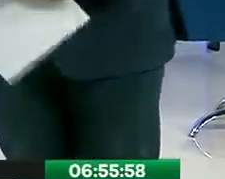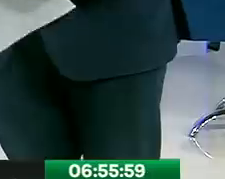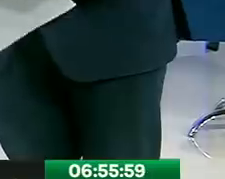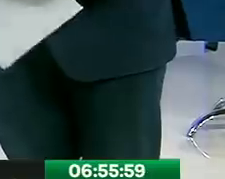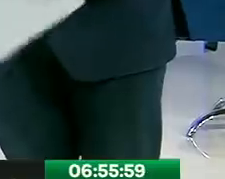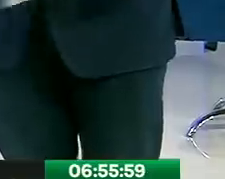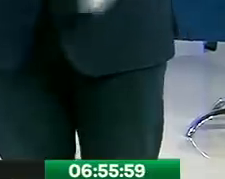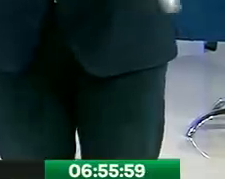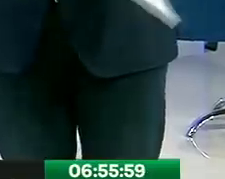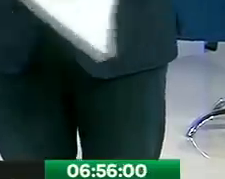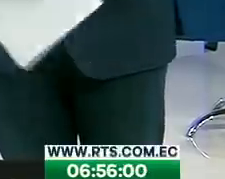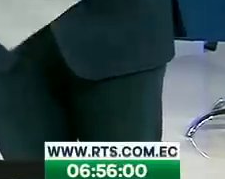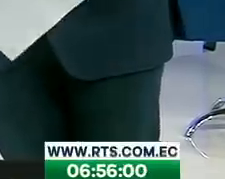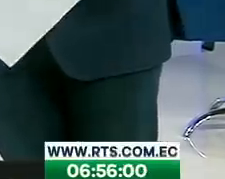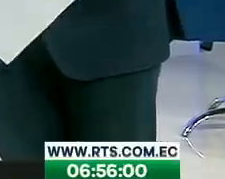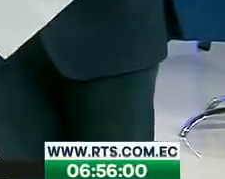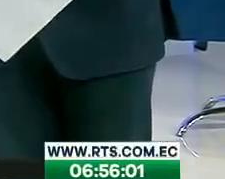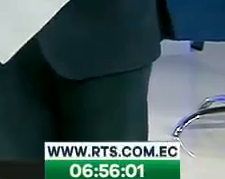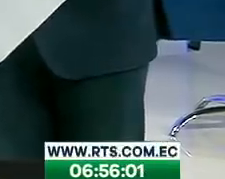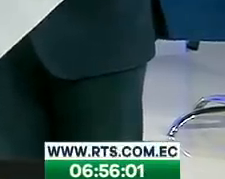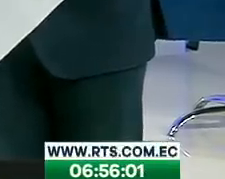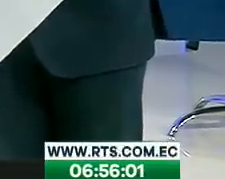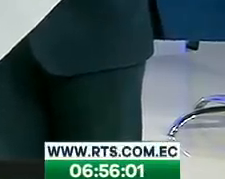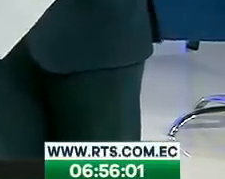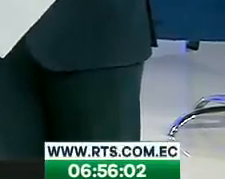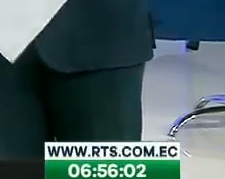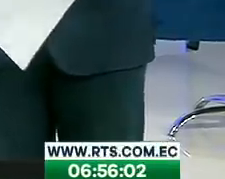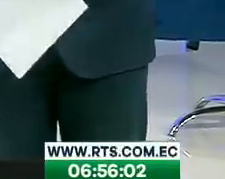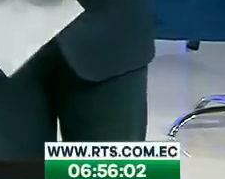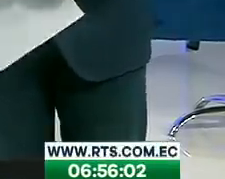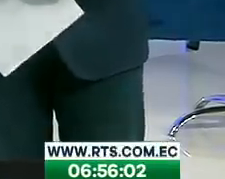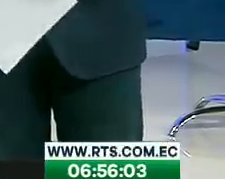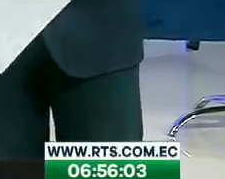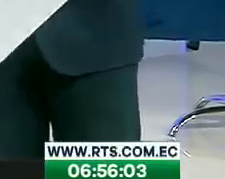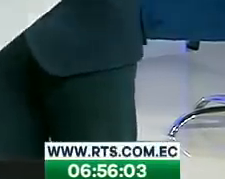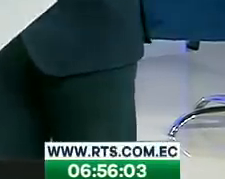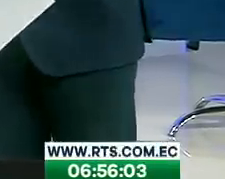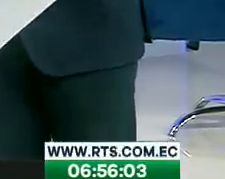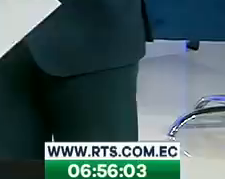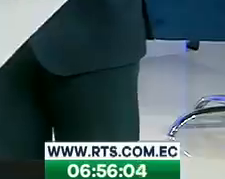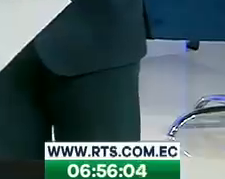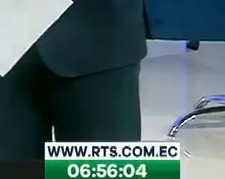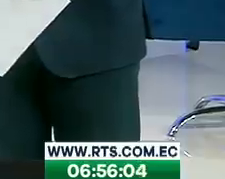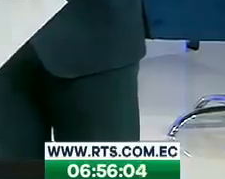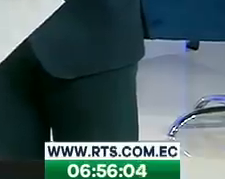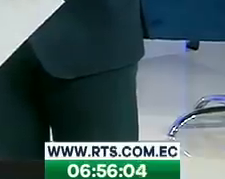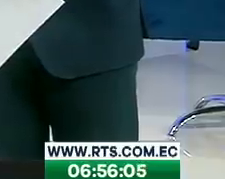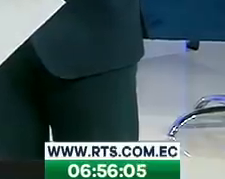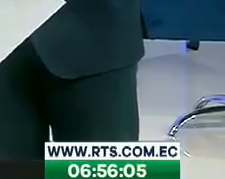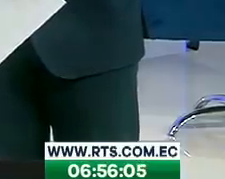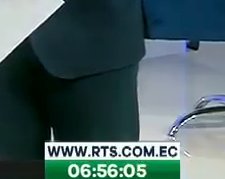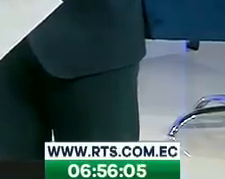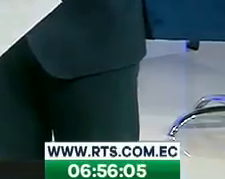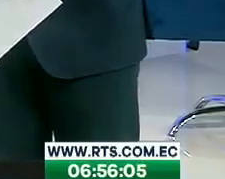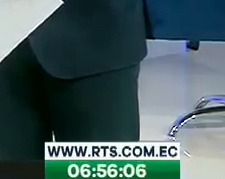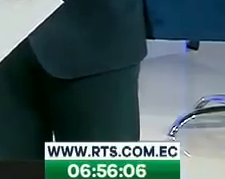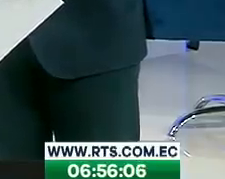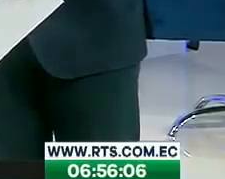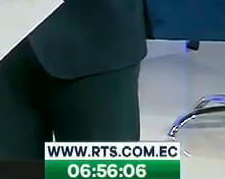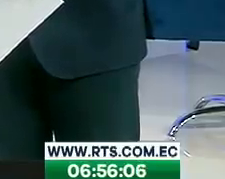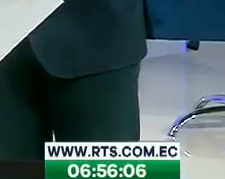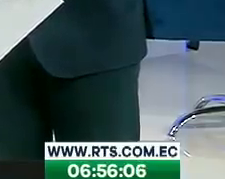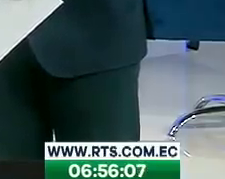mayoría para dónde va y qué le parece esto ya no me esperes porque por lo menos